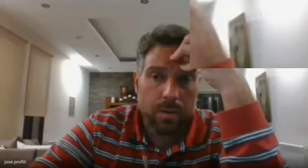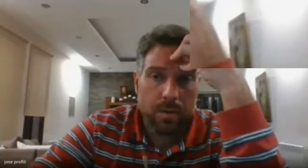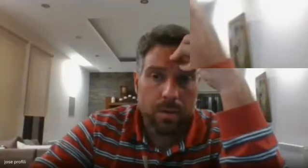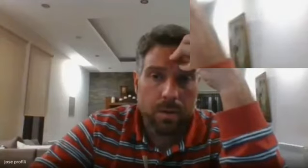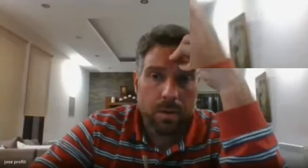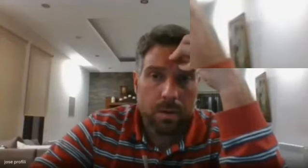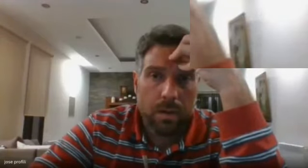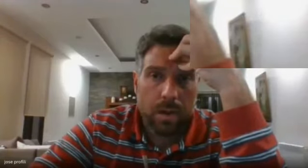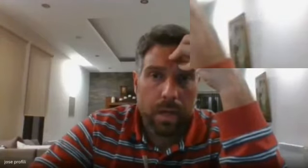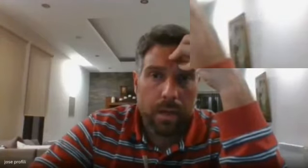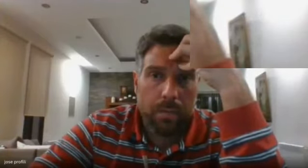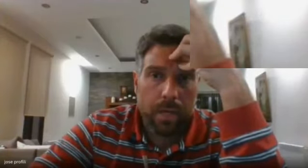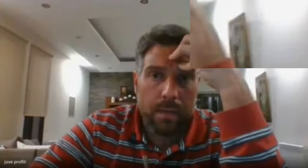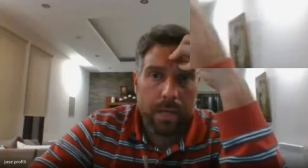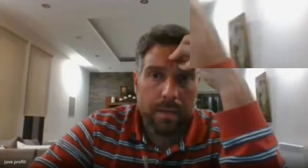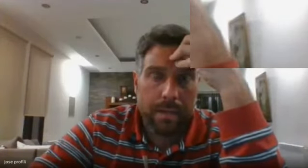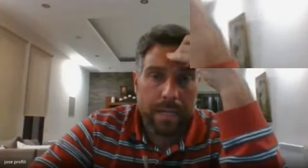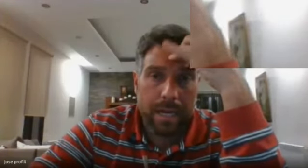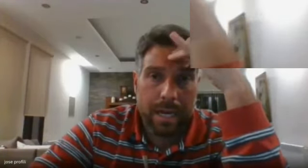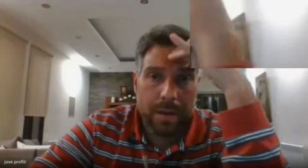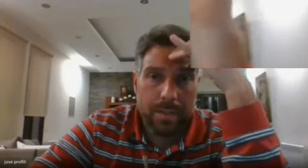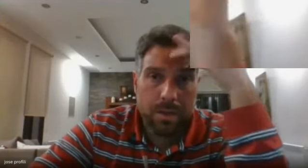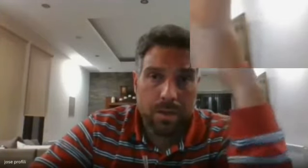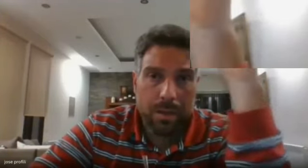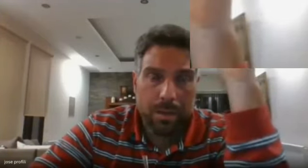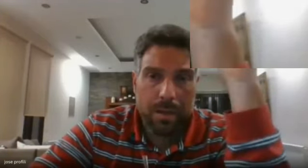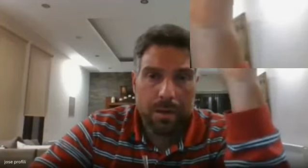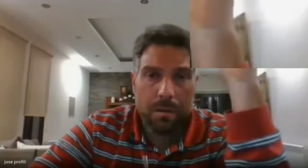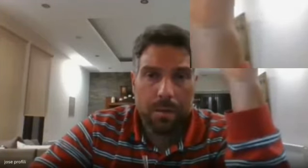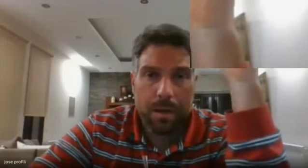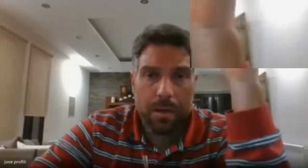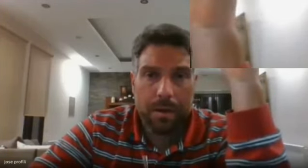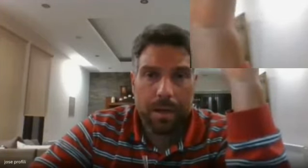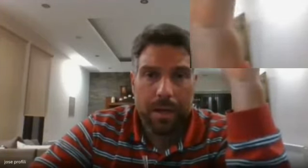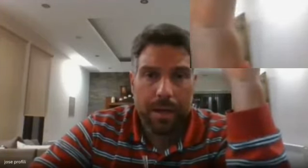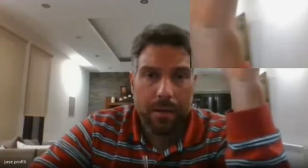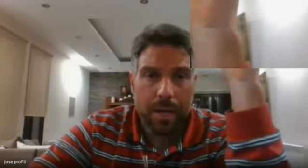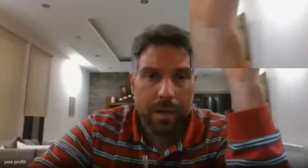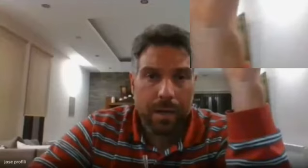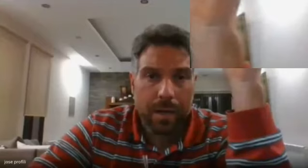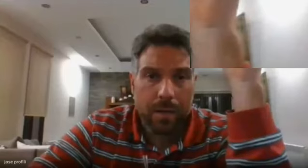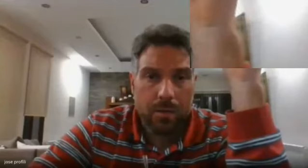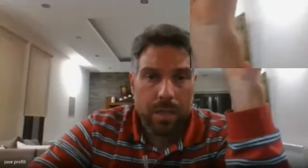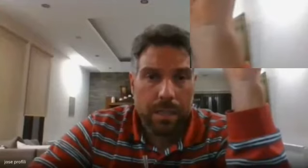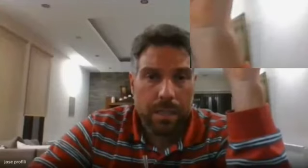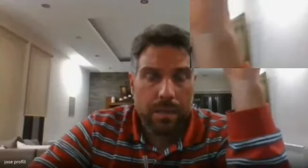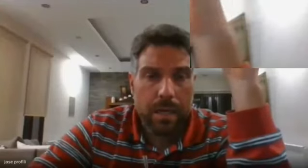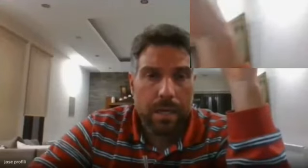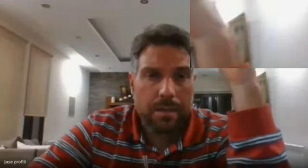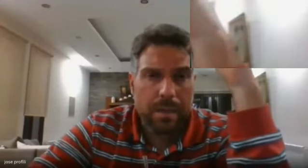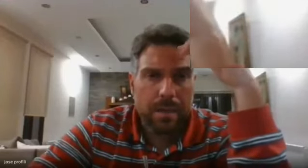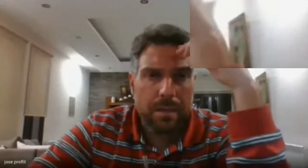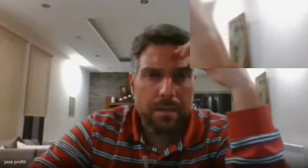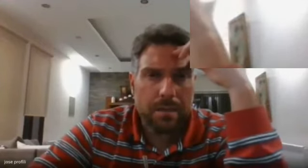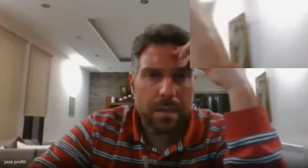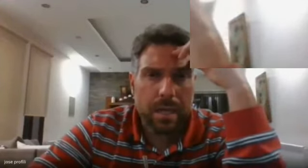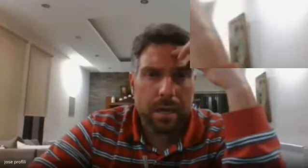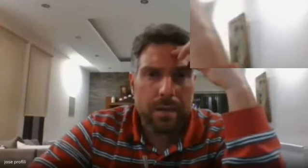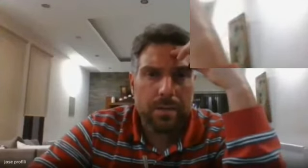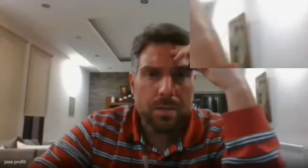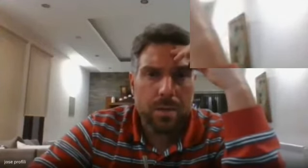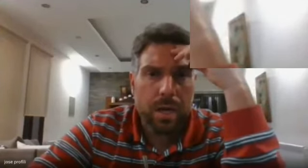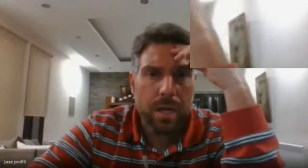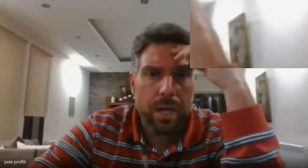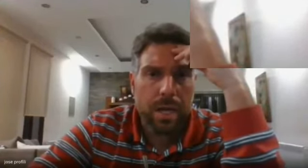pero voy a detener la grabación ahora porque ya no vamos a dar más nada y ahora no sé qué tendría que hacer. Dice que